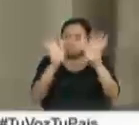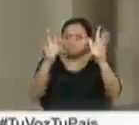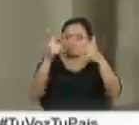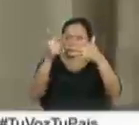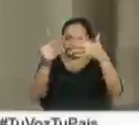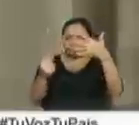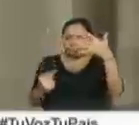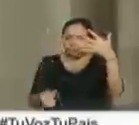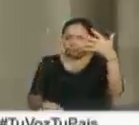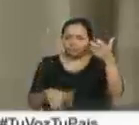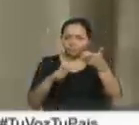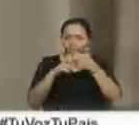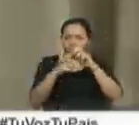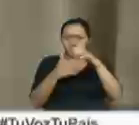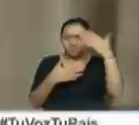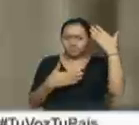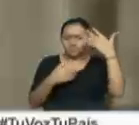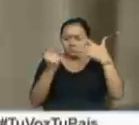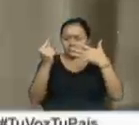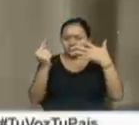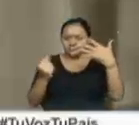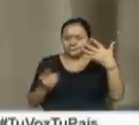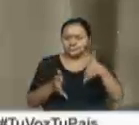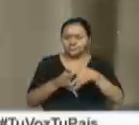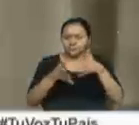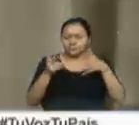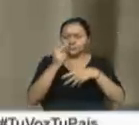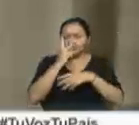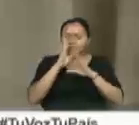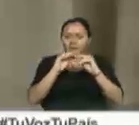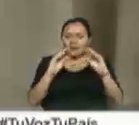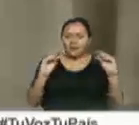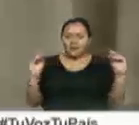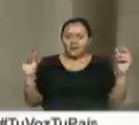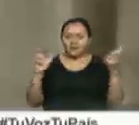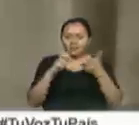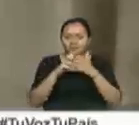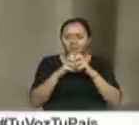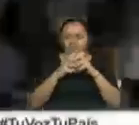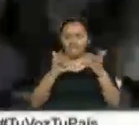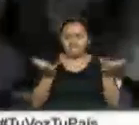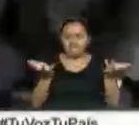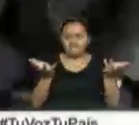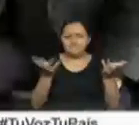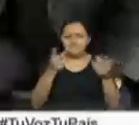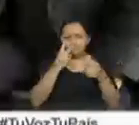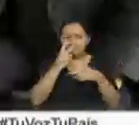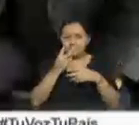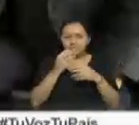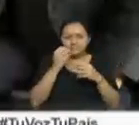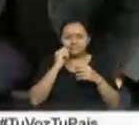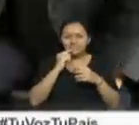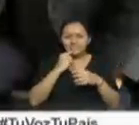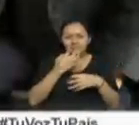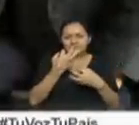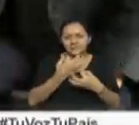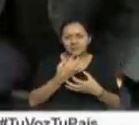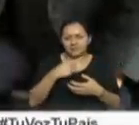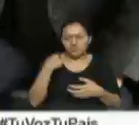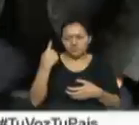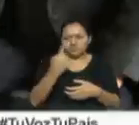generalizaba, se politizaba, había mucha charlatanería, ¿no? Es algo tan serio para nosotros